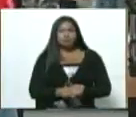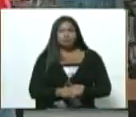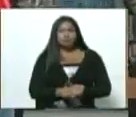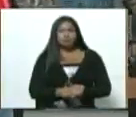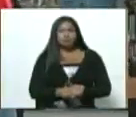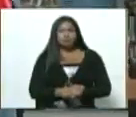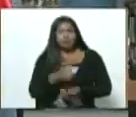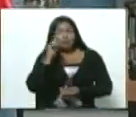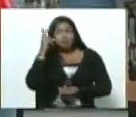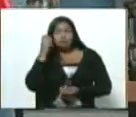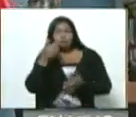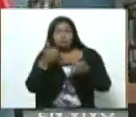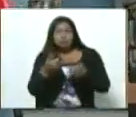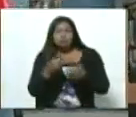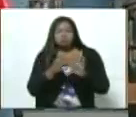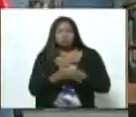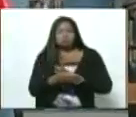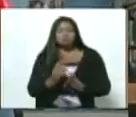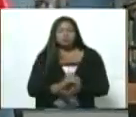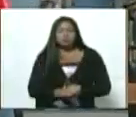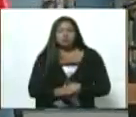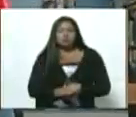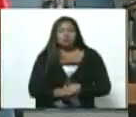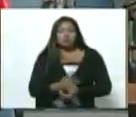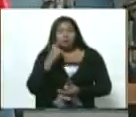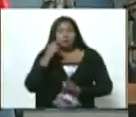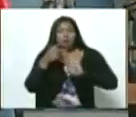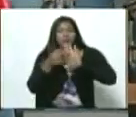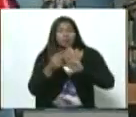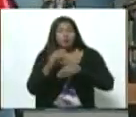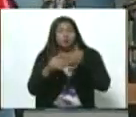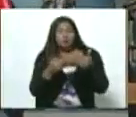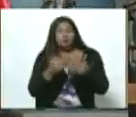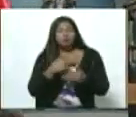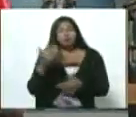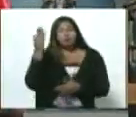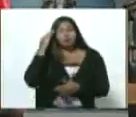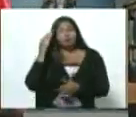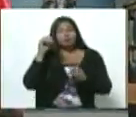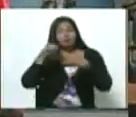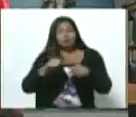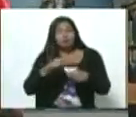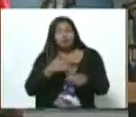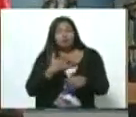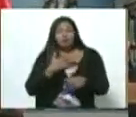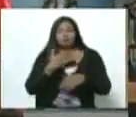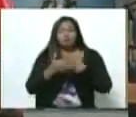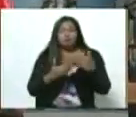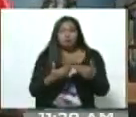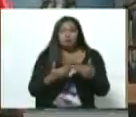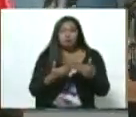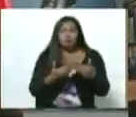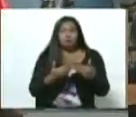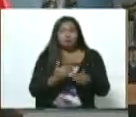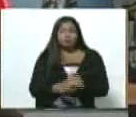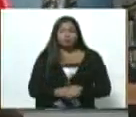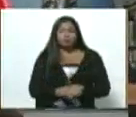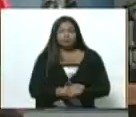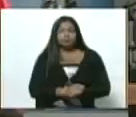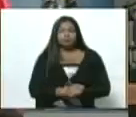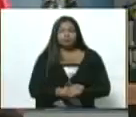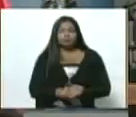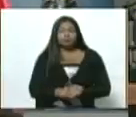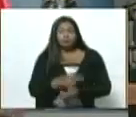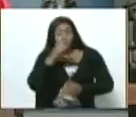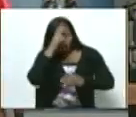aló. Bueno, decía que reflejo, sé que es así, el sentimiento de honor,